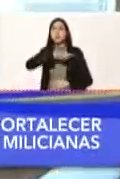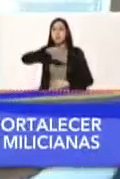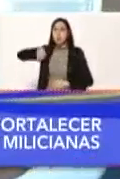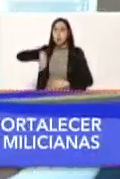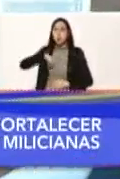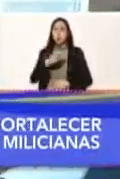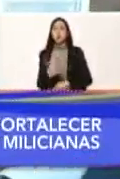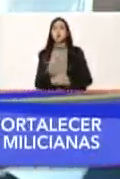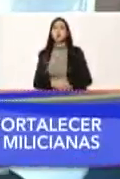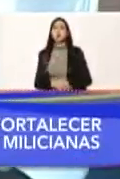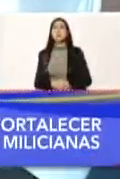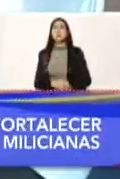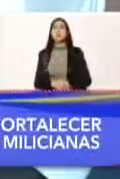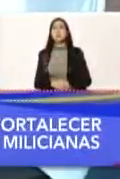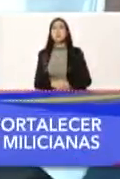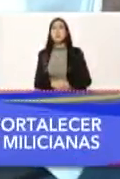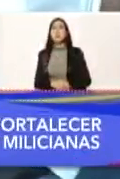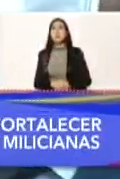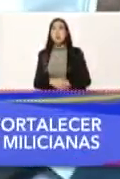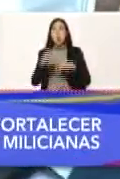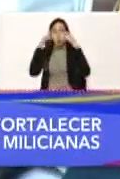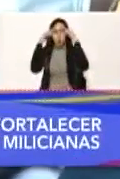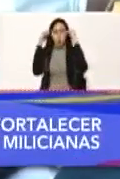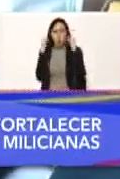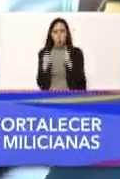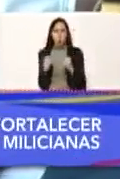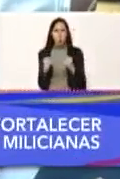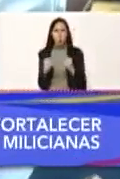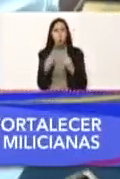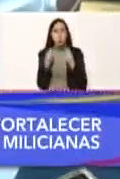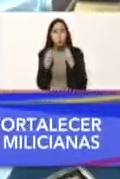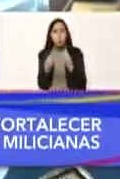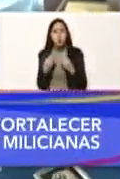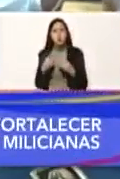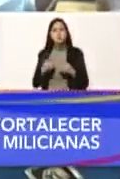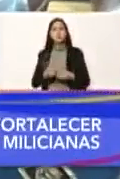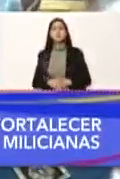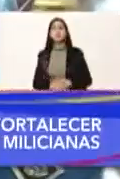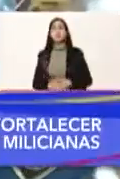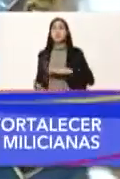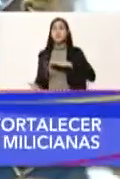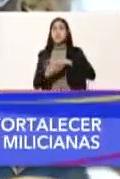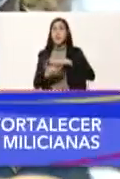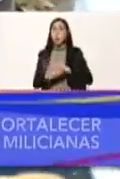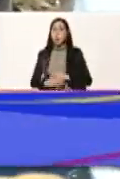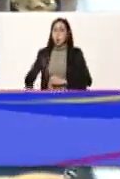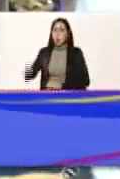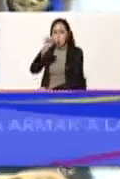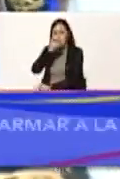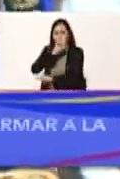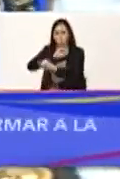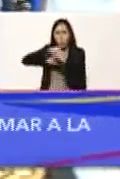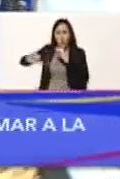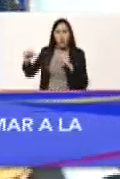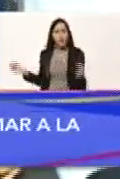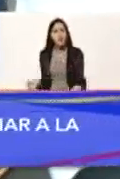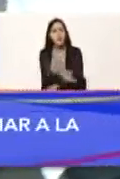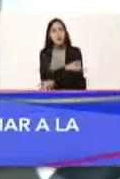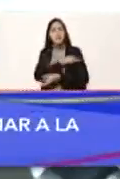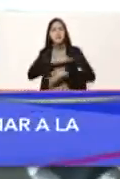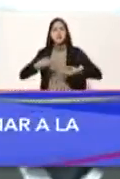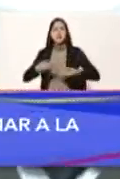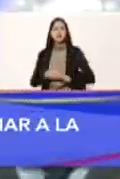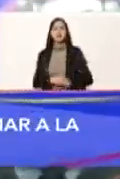muy profesional, muy tecnológica, muy combatiente, muy efectiva